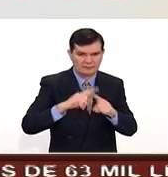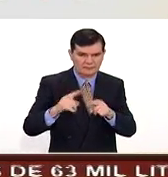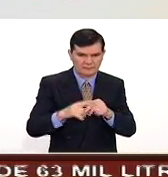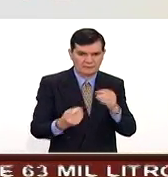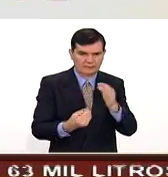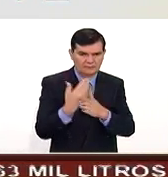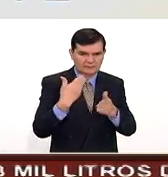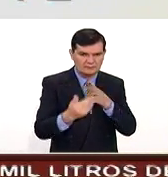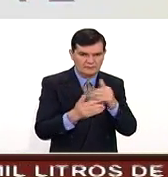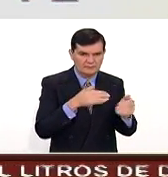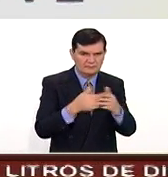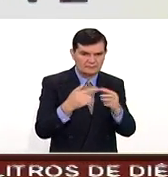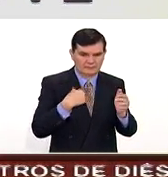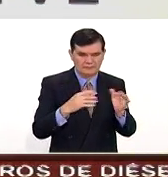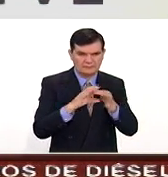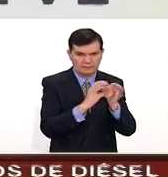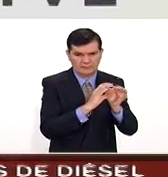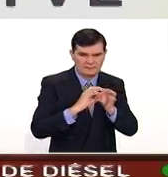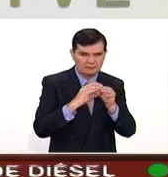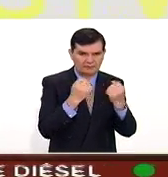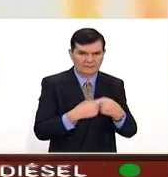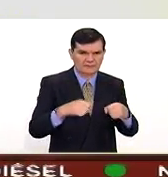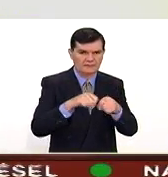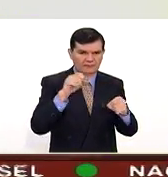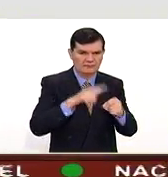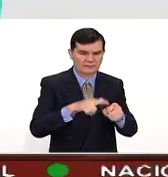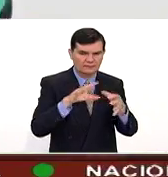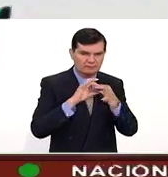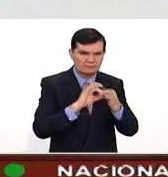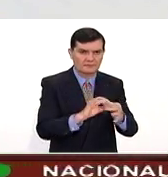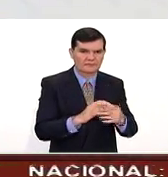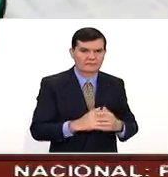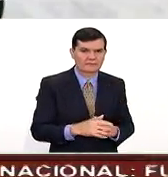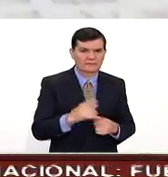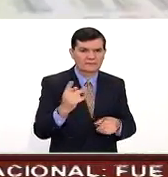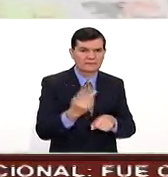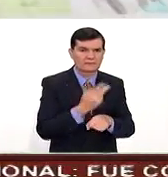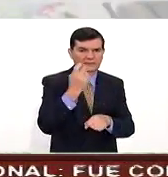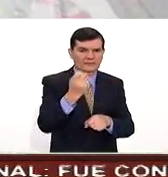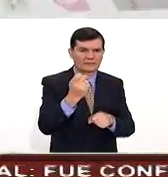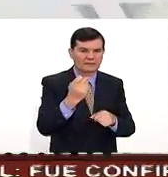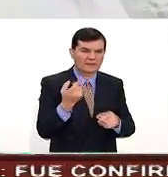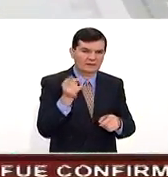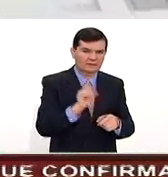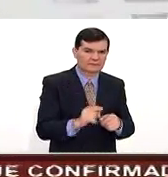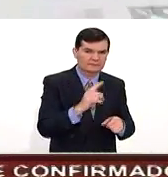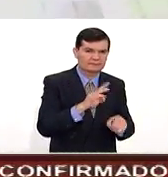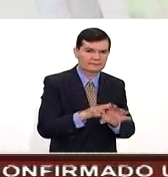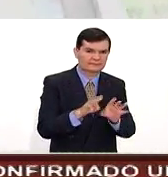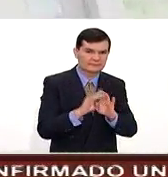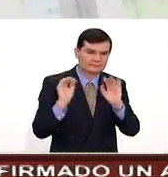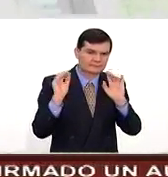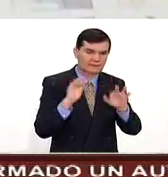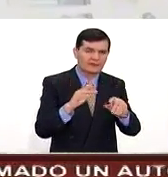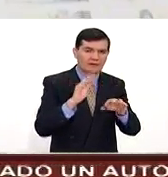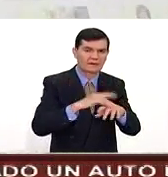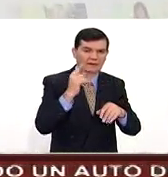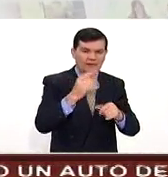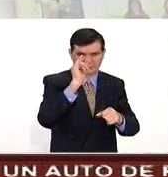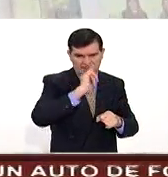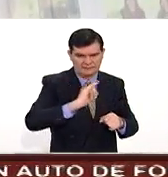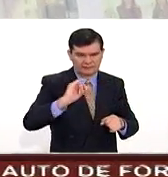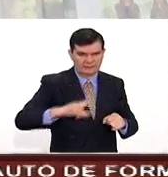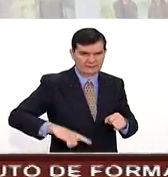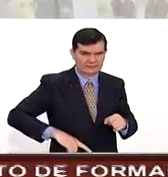innovación y también la cohesión social, la unión social. Surge por mandato de la 24ª Cumbre Iberoamericana de Jefes de Estado y